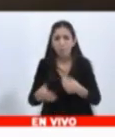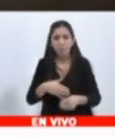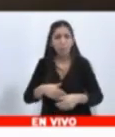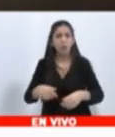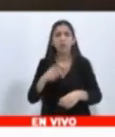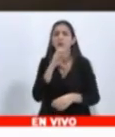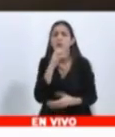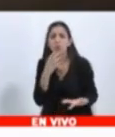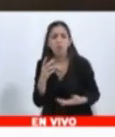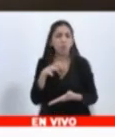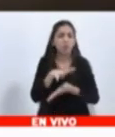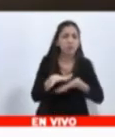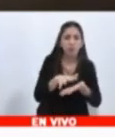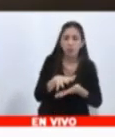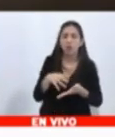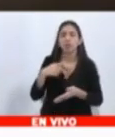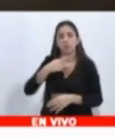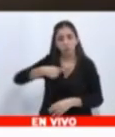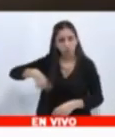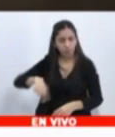cuesten lo que nos cuesten,